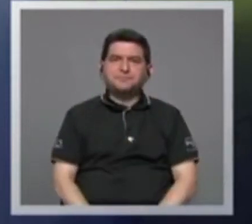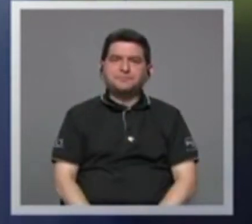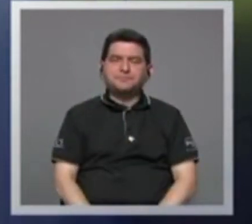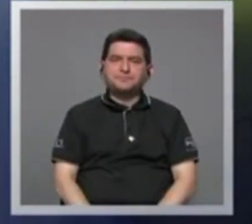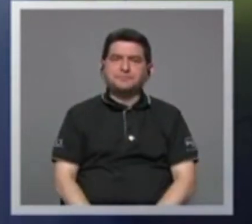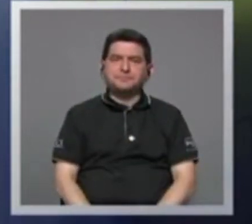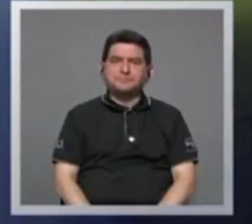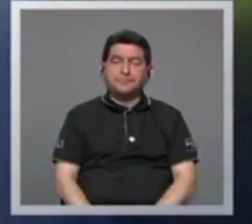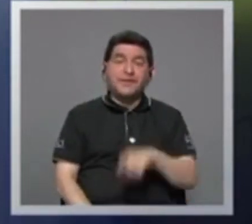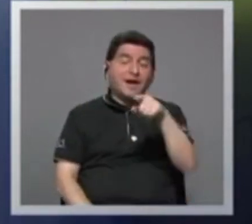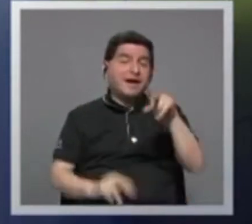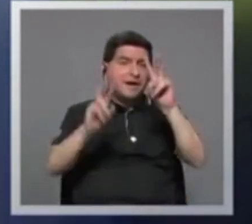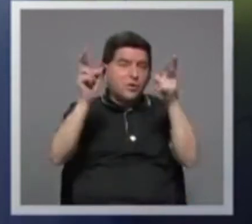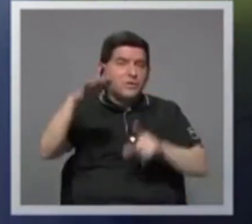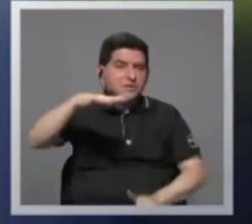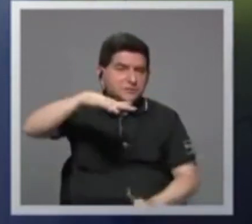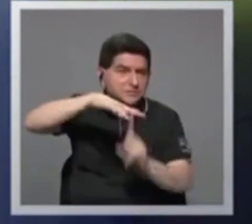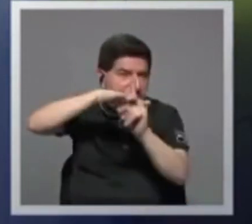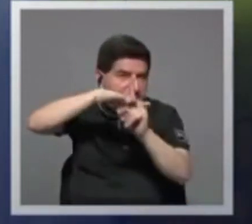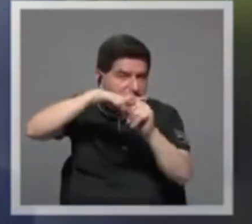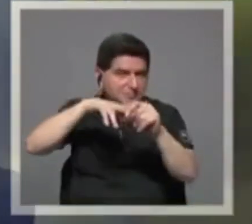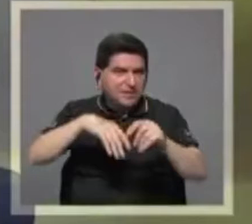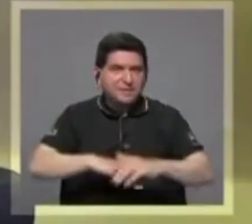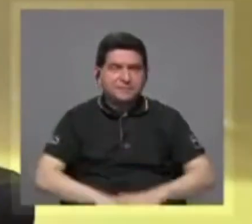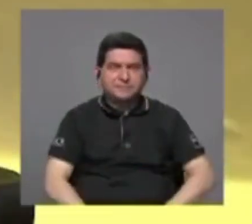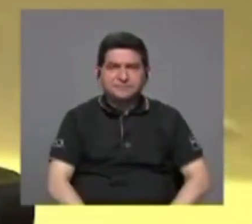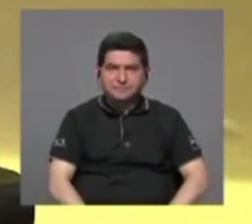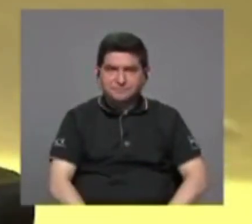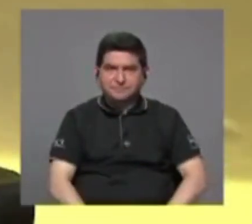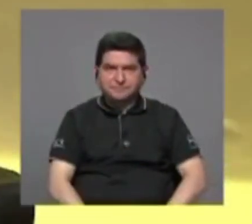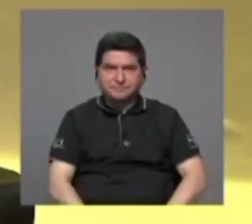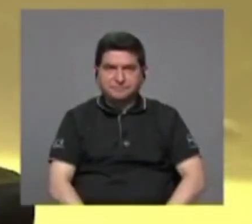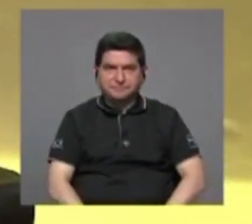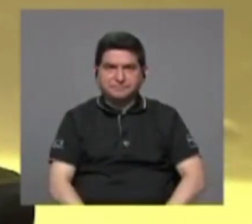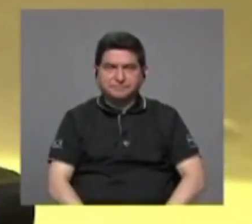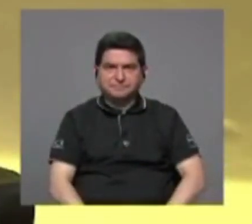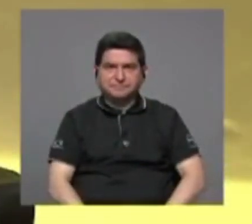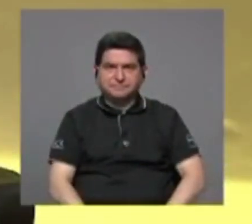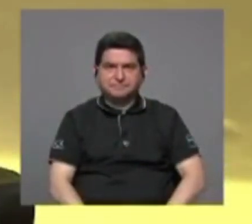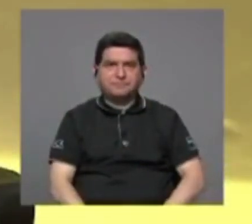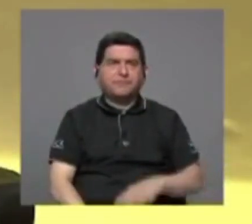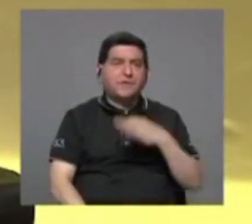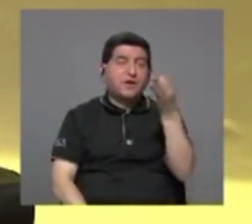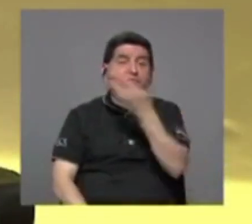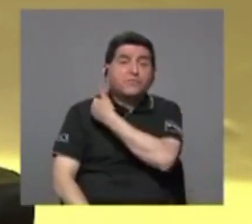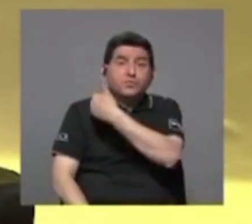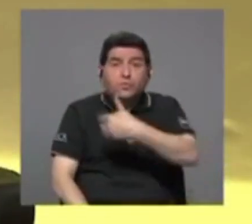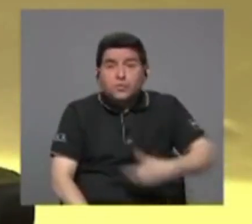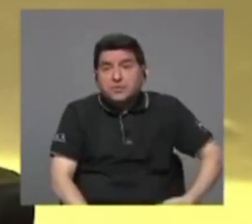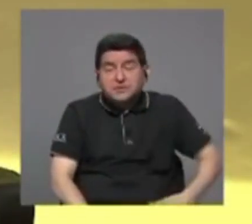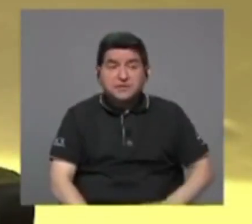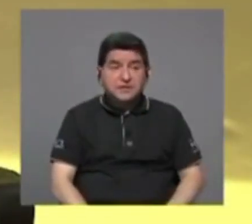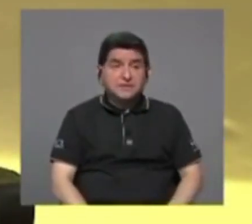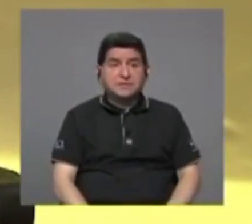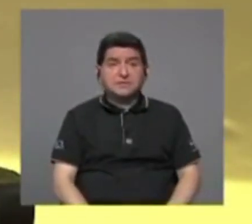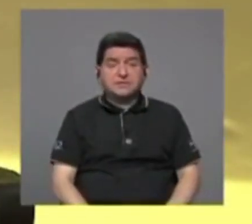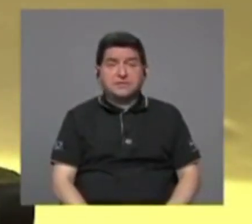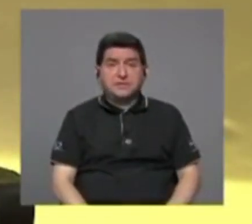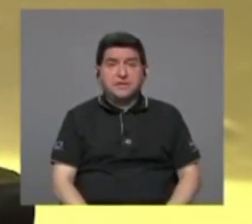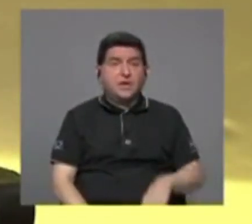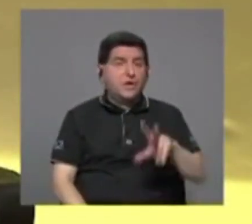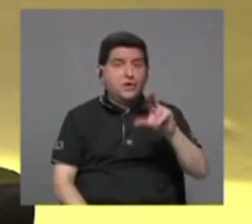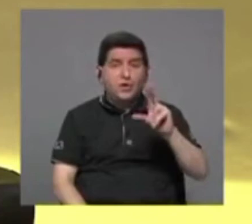Ya que sale ese tema, si el próximo presidente no será